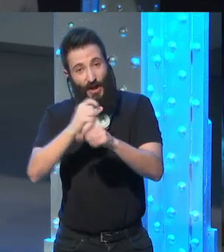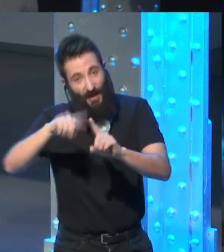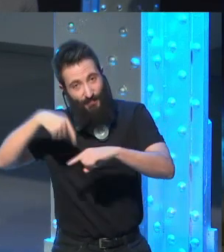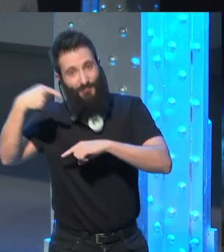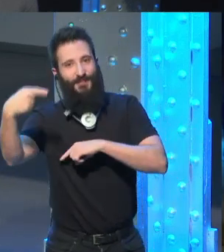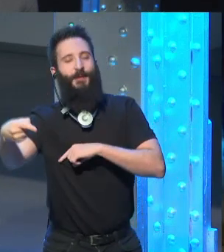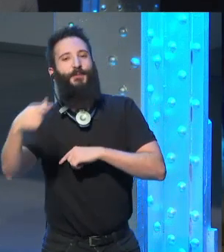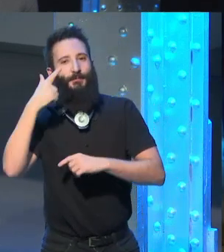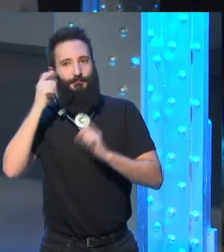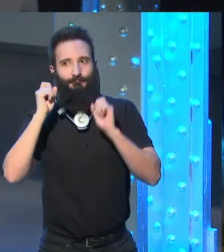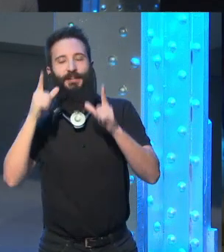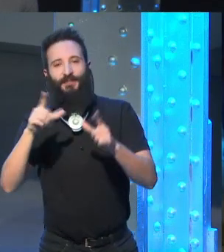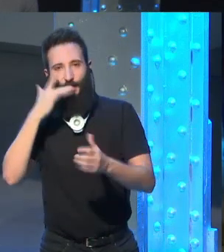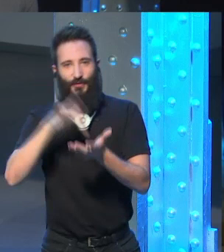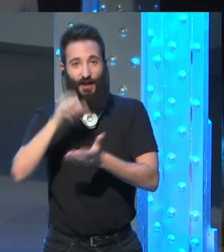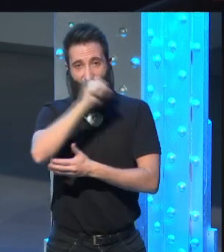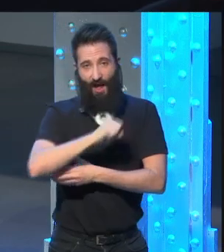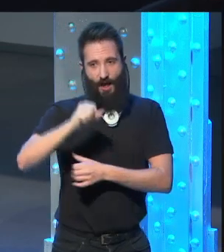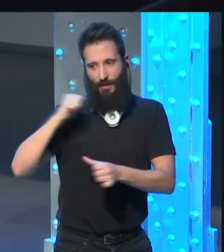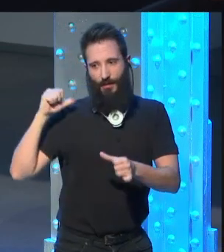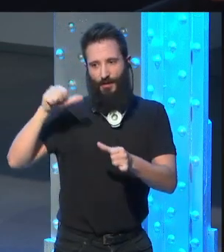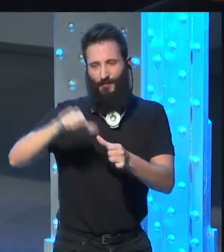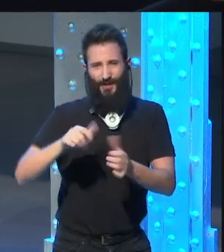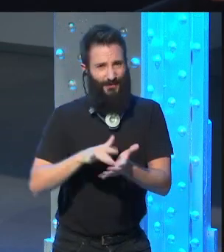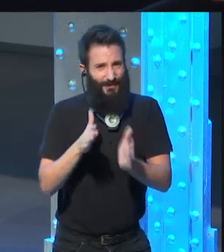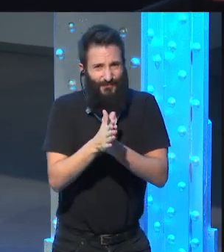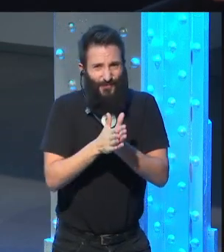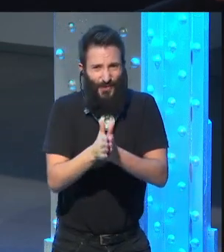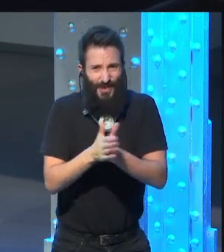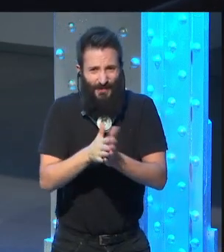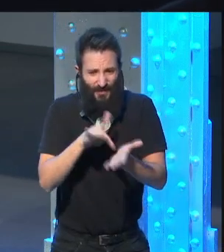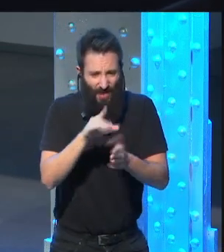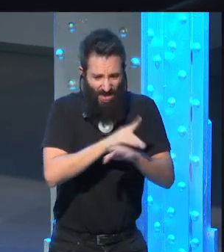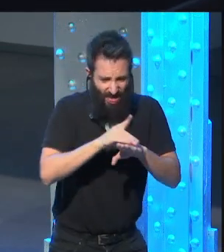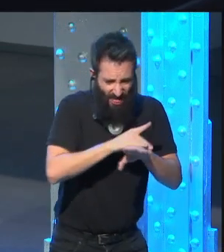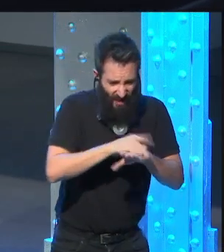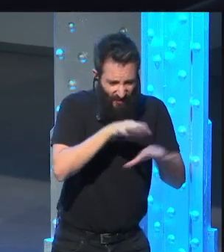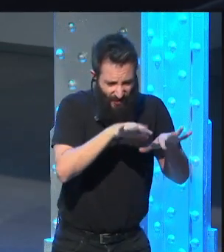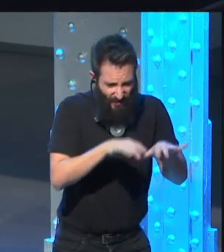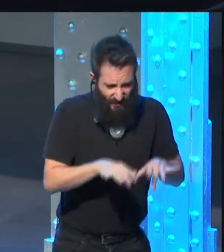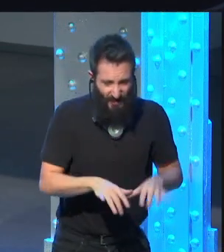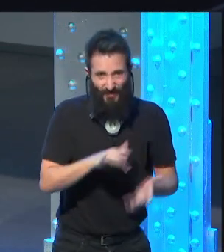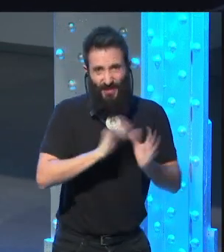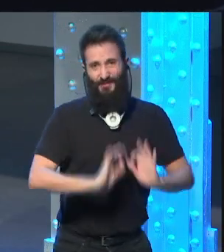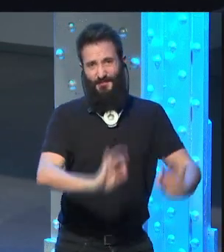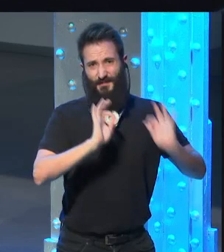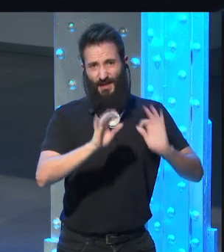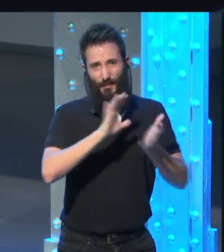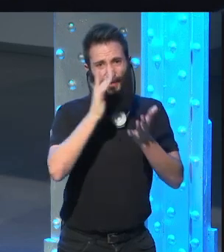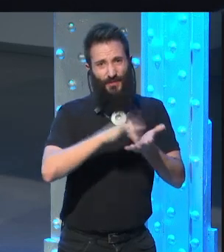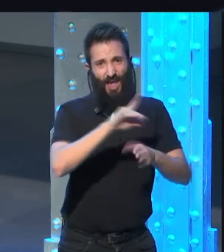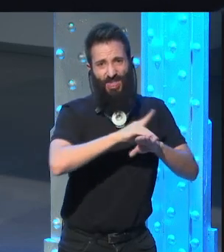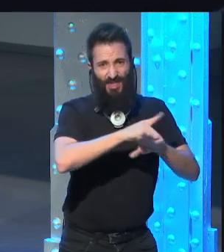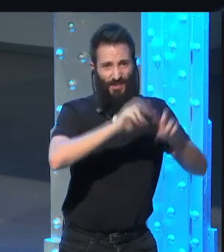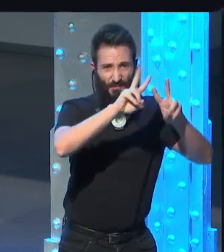después de muchos años no encontraba demasiada motivación en los datos que estando especializado en análisis de datos